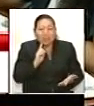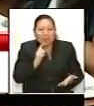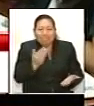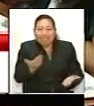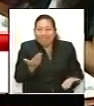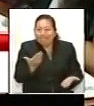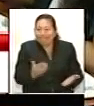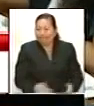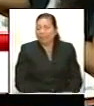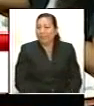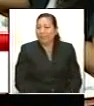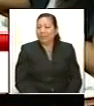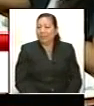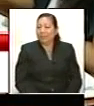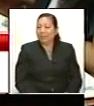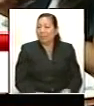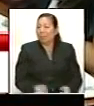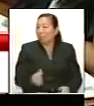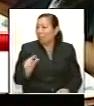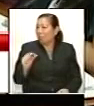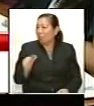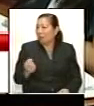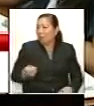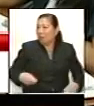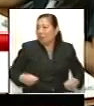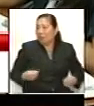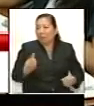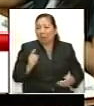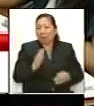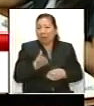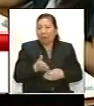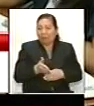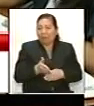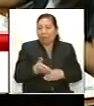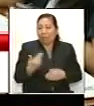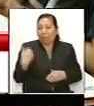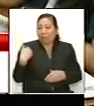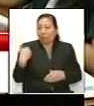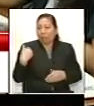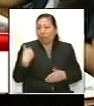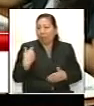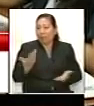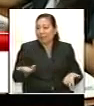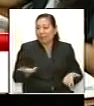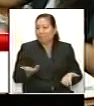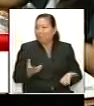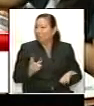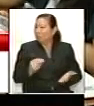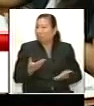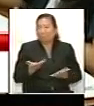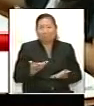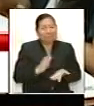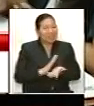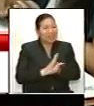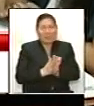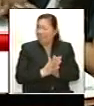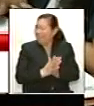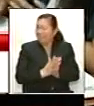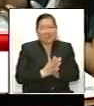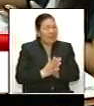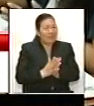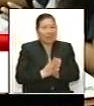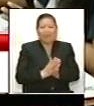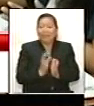que gastes tal vez son de bajos recursos, gasten su pasaje para ir hasta allá y al final no van a recibir nada, y peor aún,